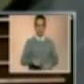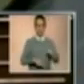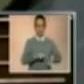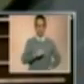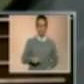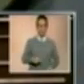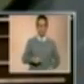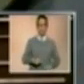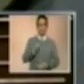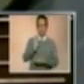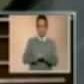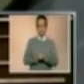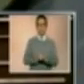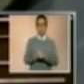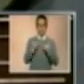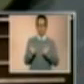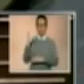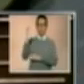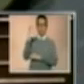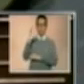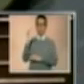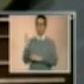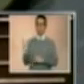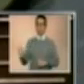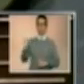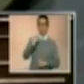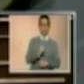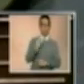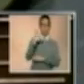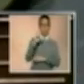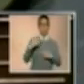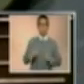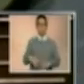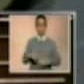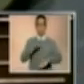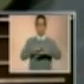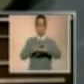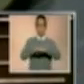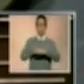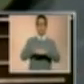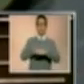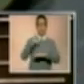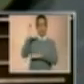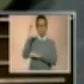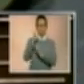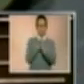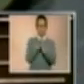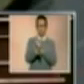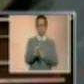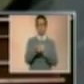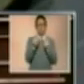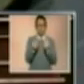Y los países de América Latina están guardando silencio y nosotros somos los principales amenazados. Allá bueno, están las fotos de la Cable y